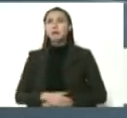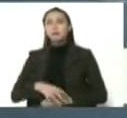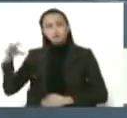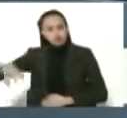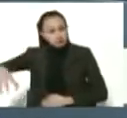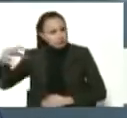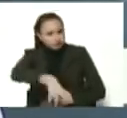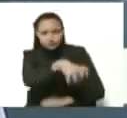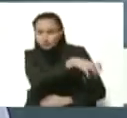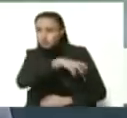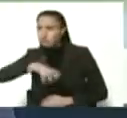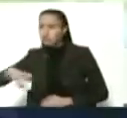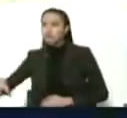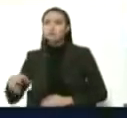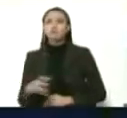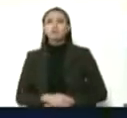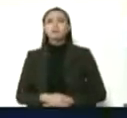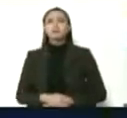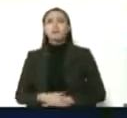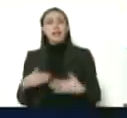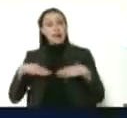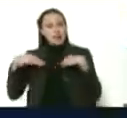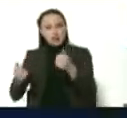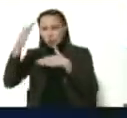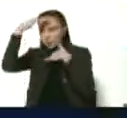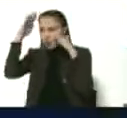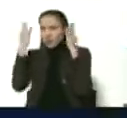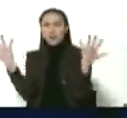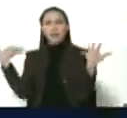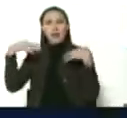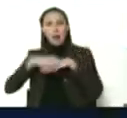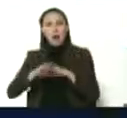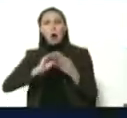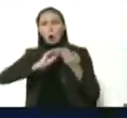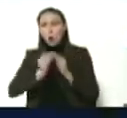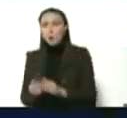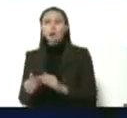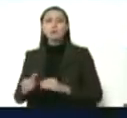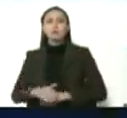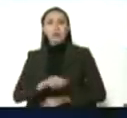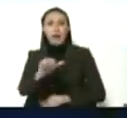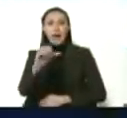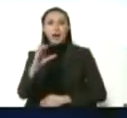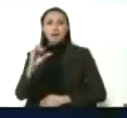Áreas de salud integral comunitaria, las ASIP.